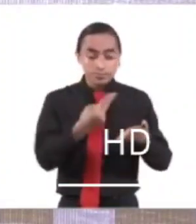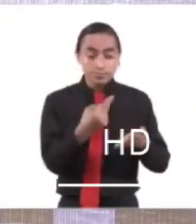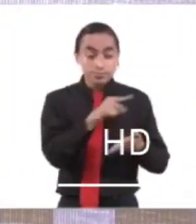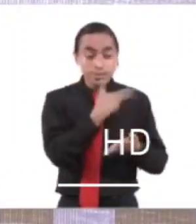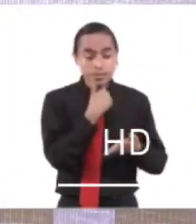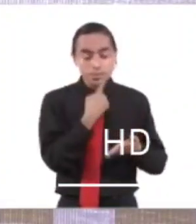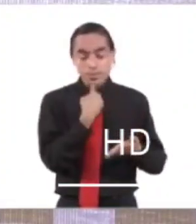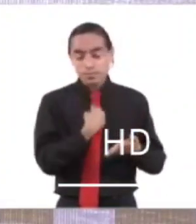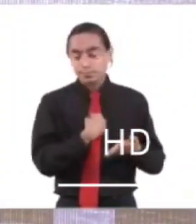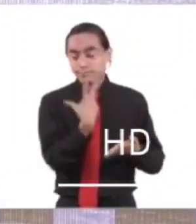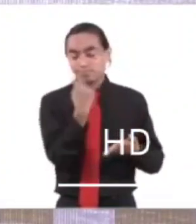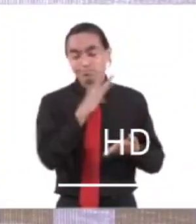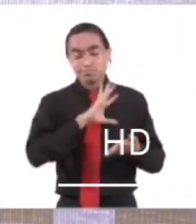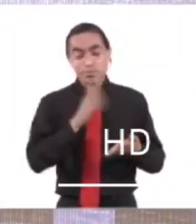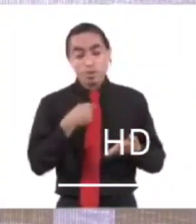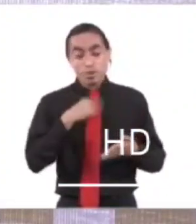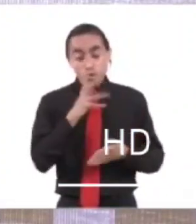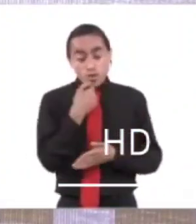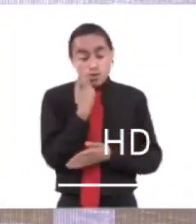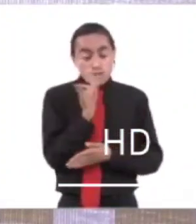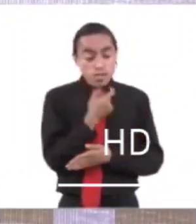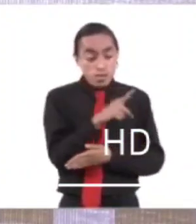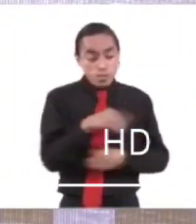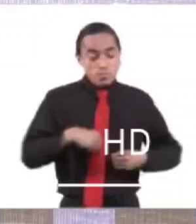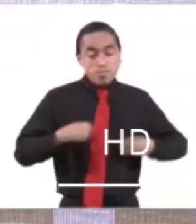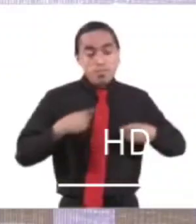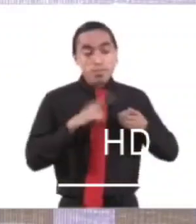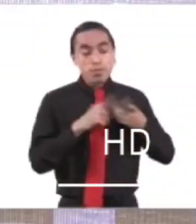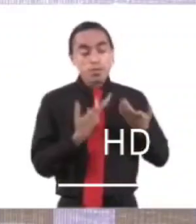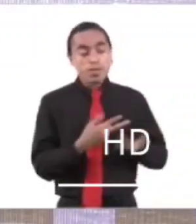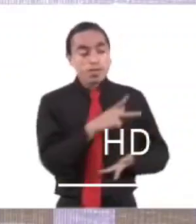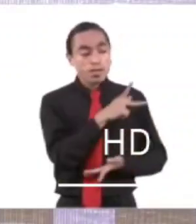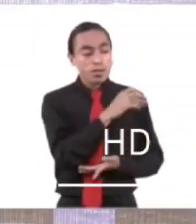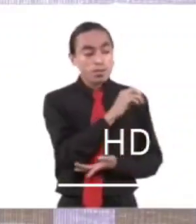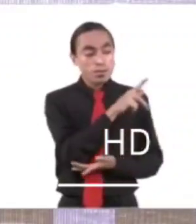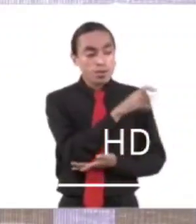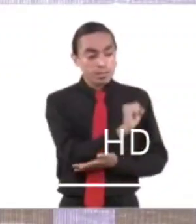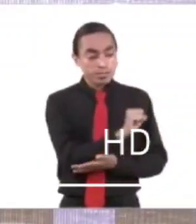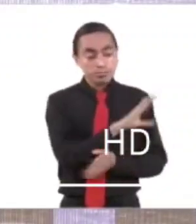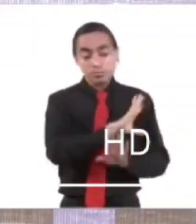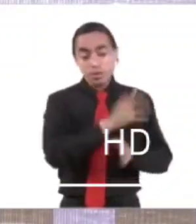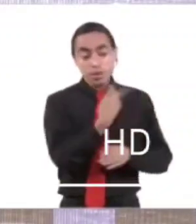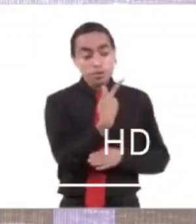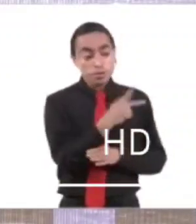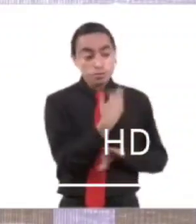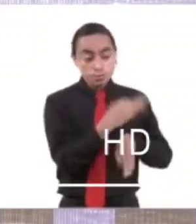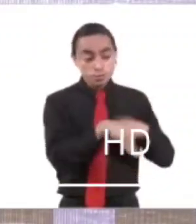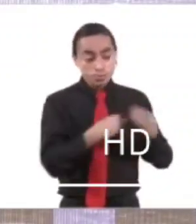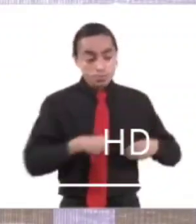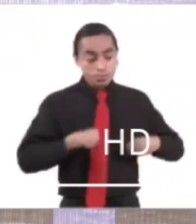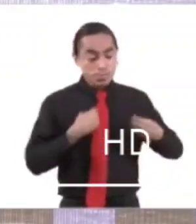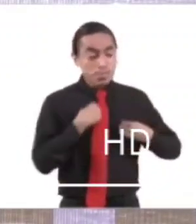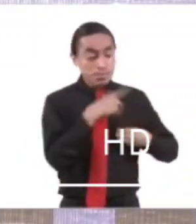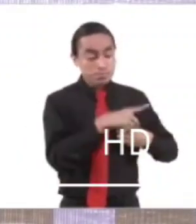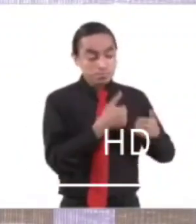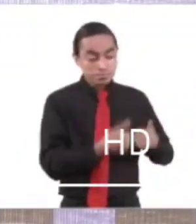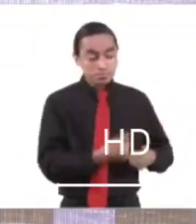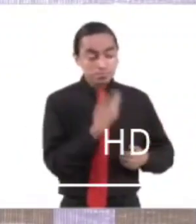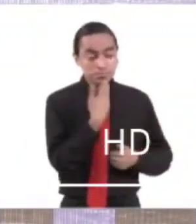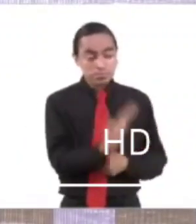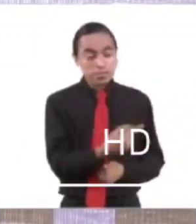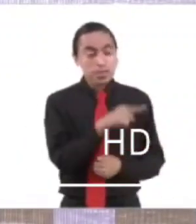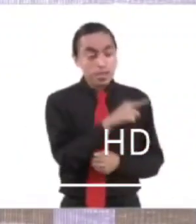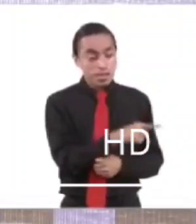quiero vivir en Portales. Y aquí vivió toda su vida. estudió aquí la